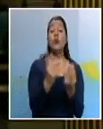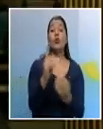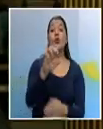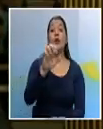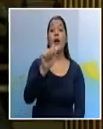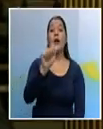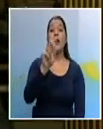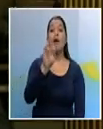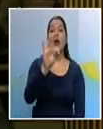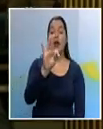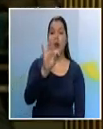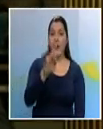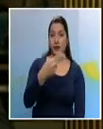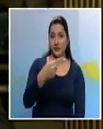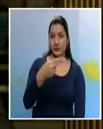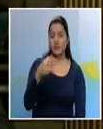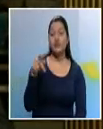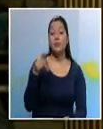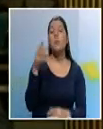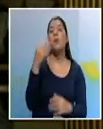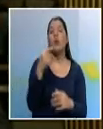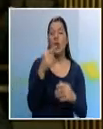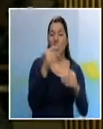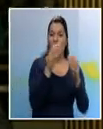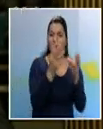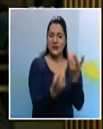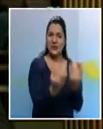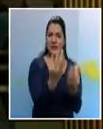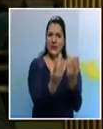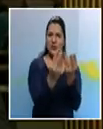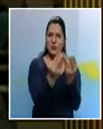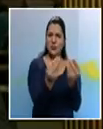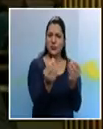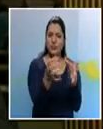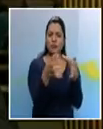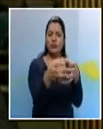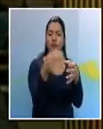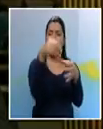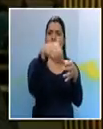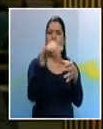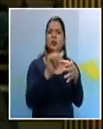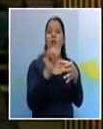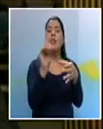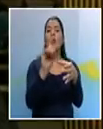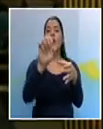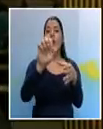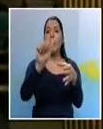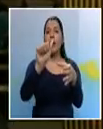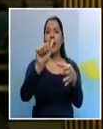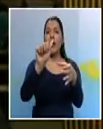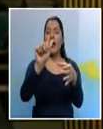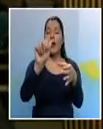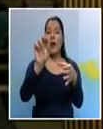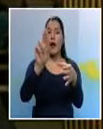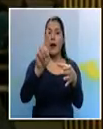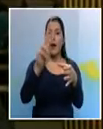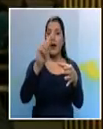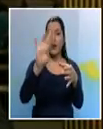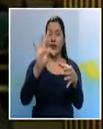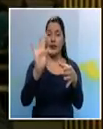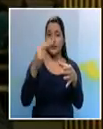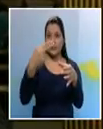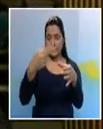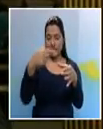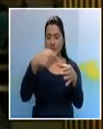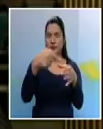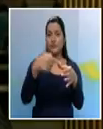realizará el próximo sábado. En esta ceremonia, en esta misa del funeral de Estado del